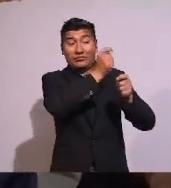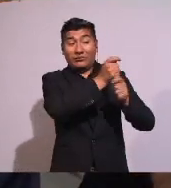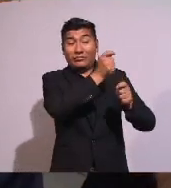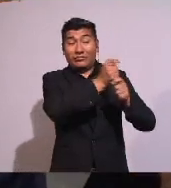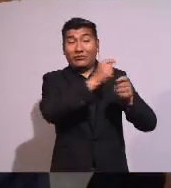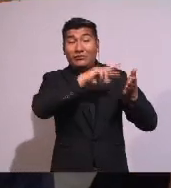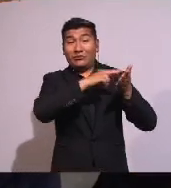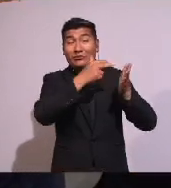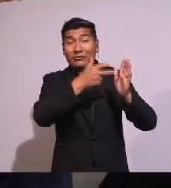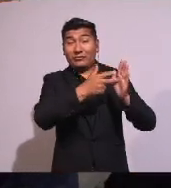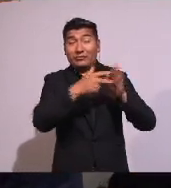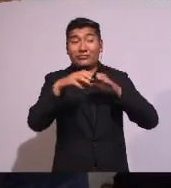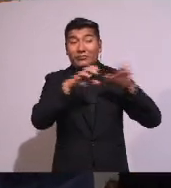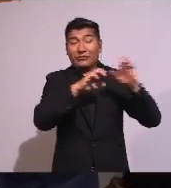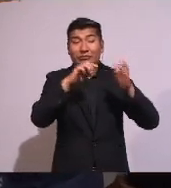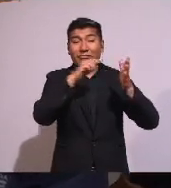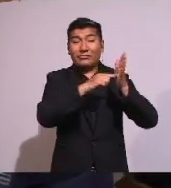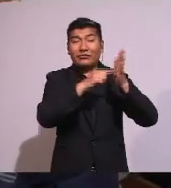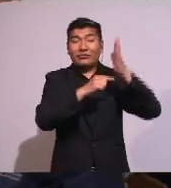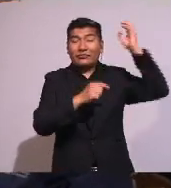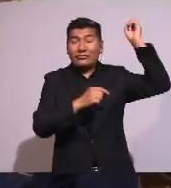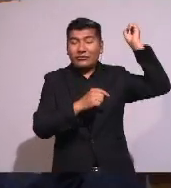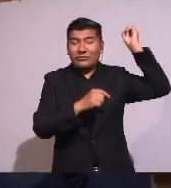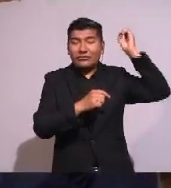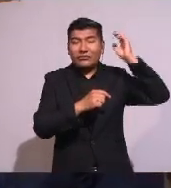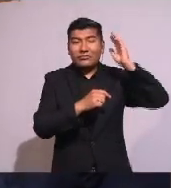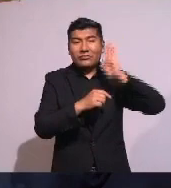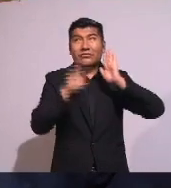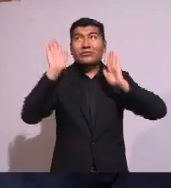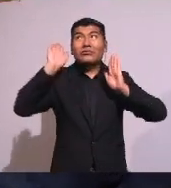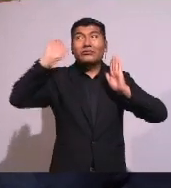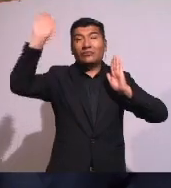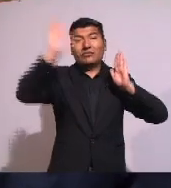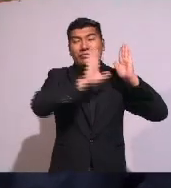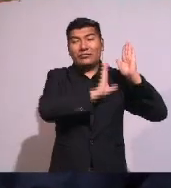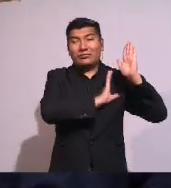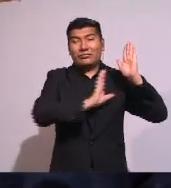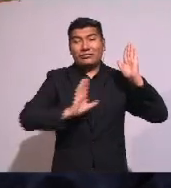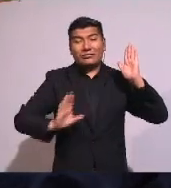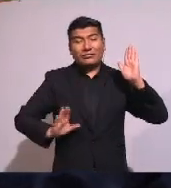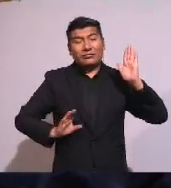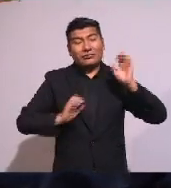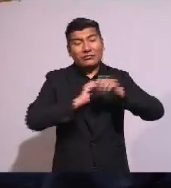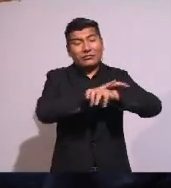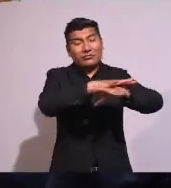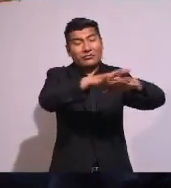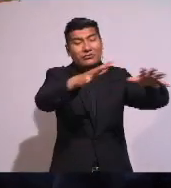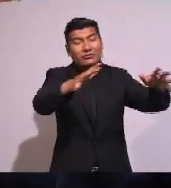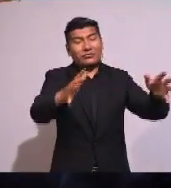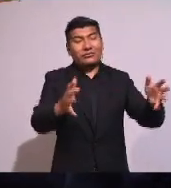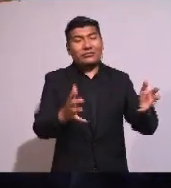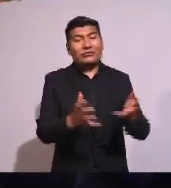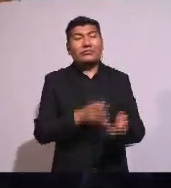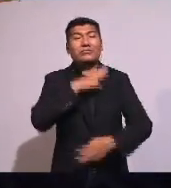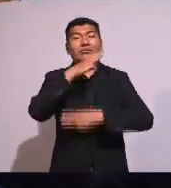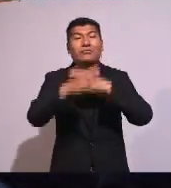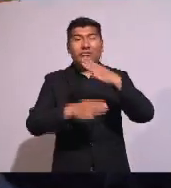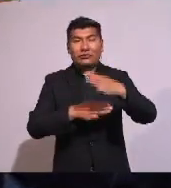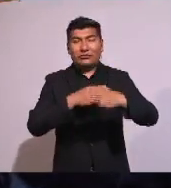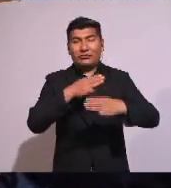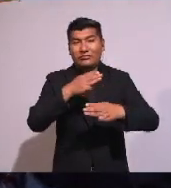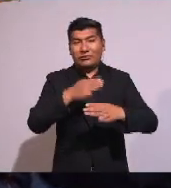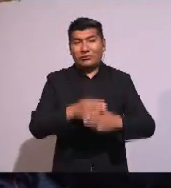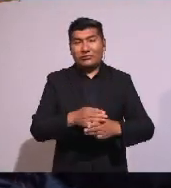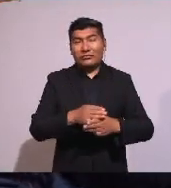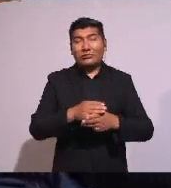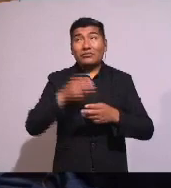tanto, hacer que esta luminosa presencia de Cristo brille en el mundo. Es permitir